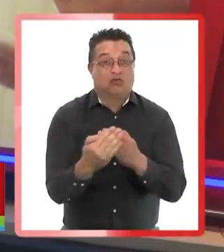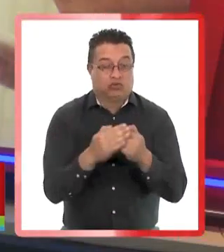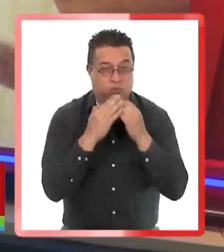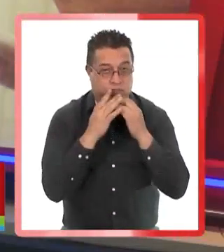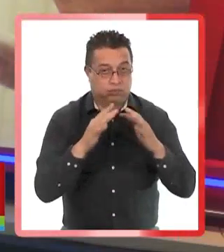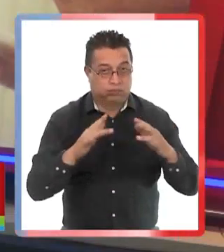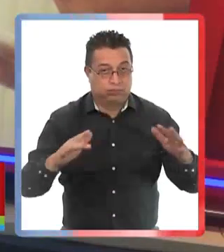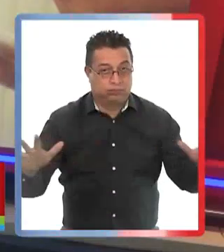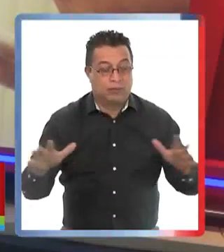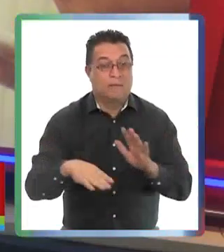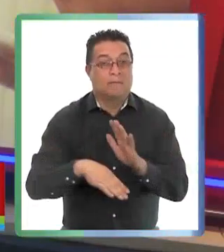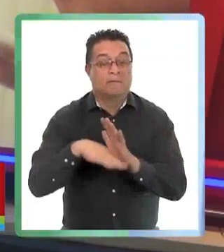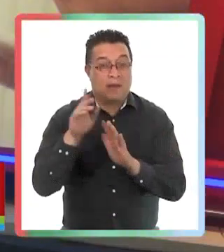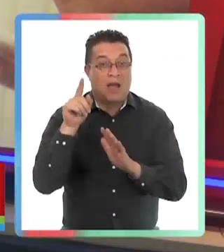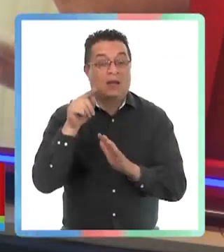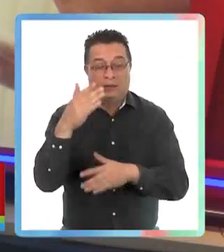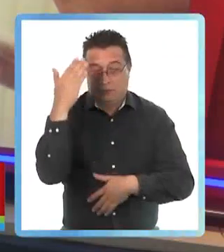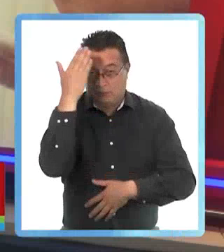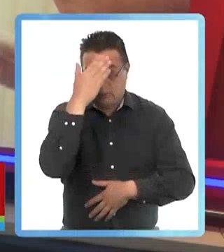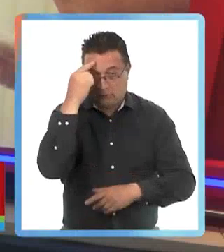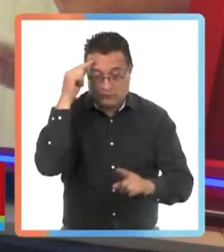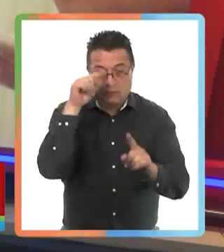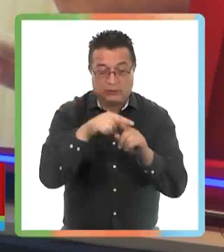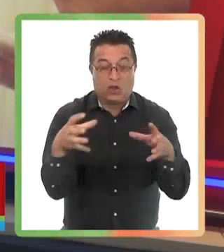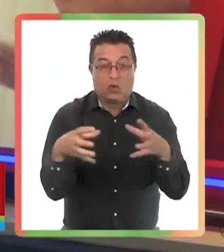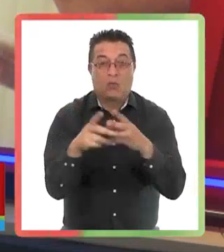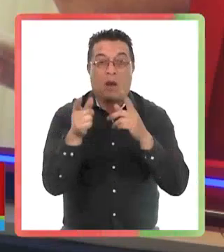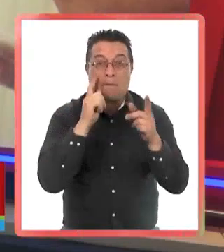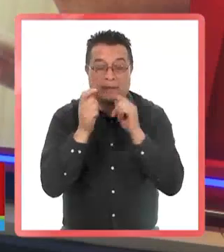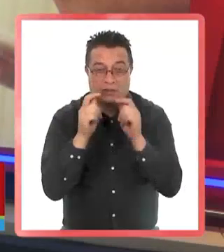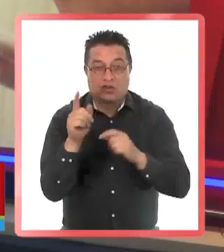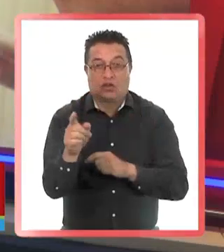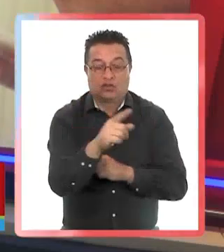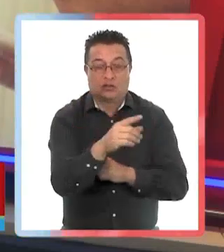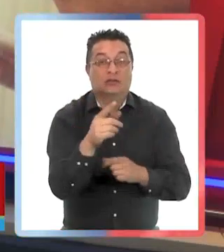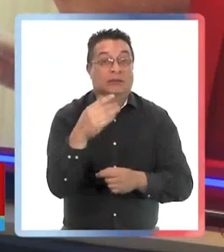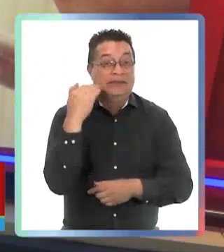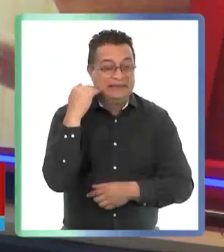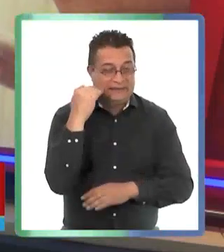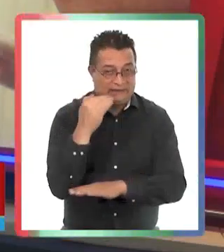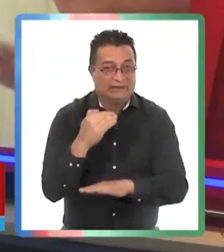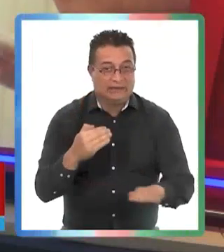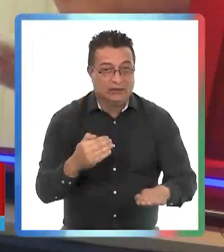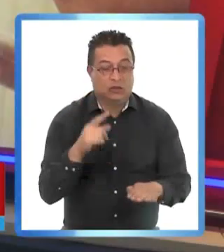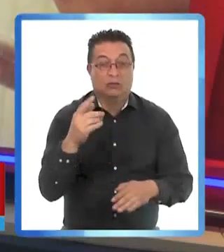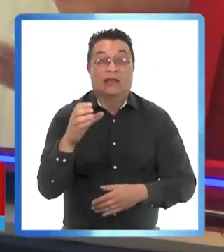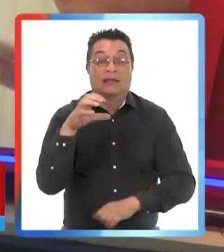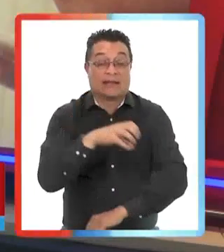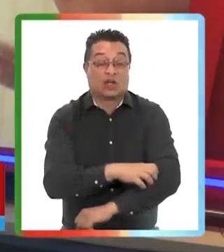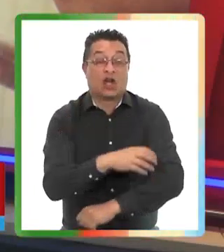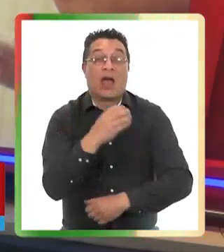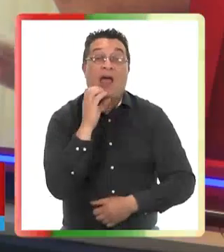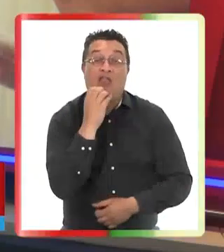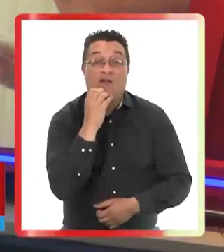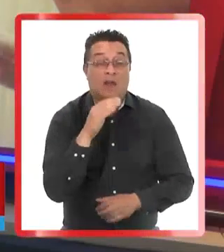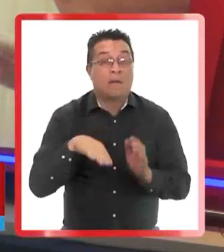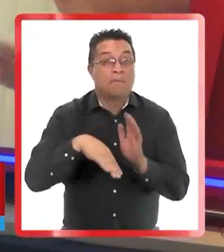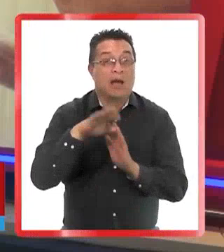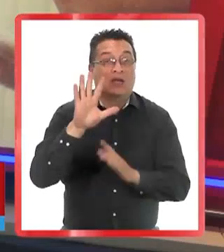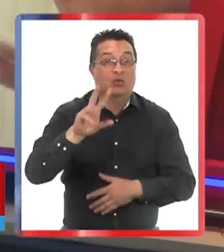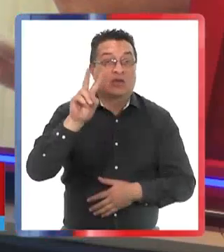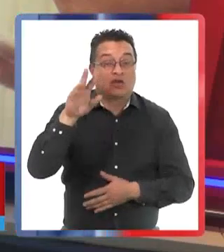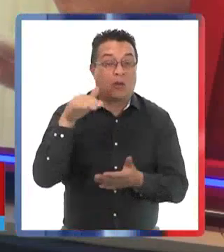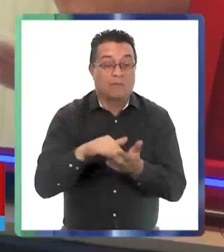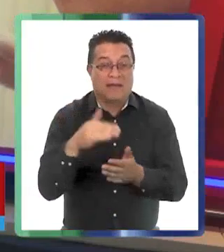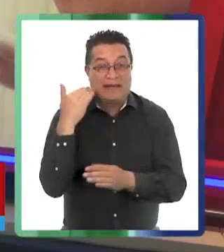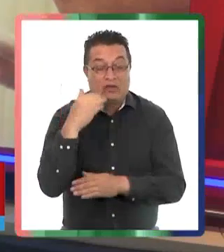el país. Se acerca el invierno, época de circulación de los virus respiratorios, y la preocupación se enfoca en los grupos de riesgo, entre ellos los niños y niñas. Y